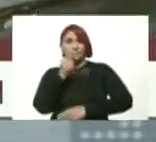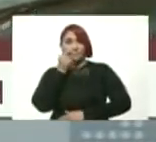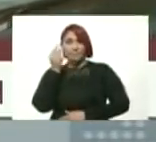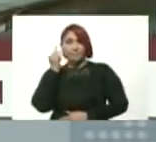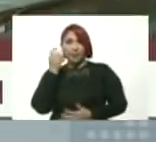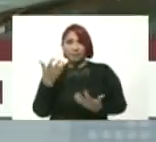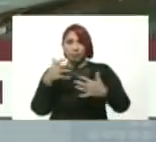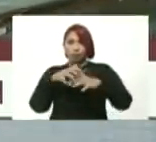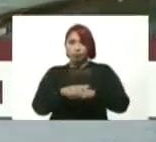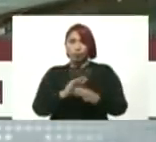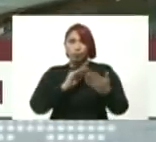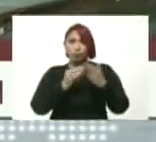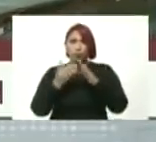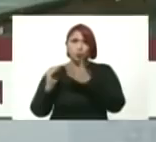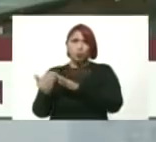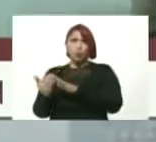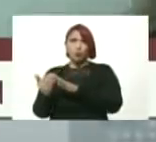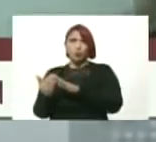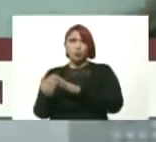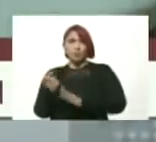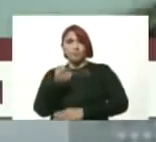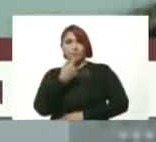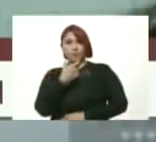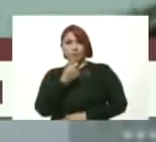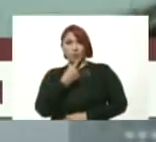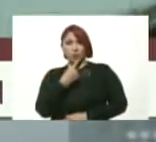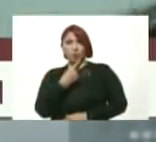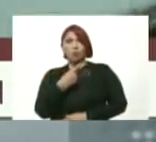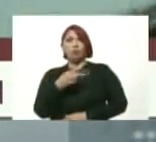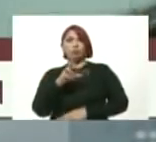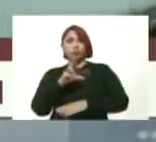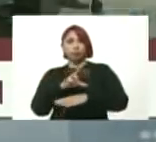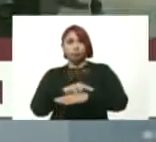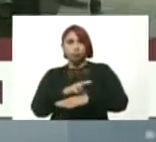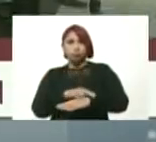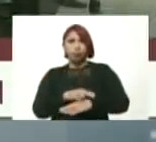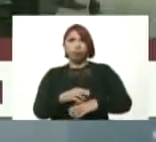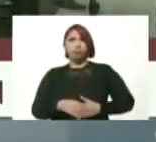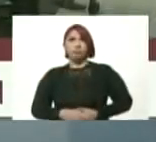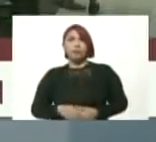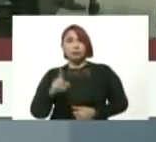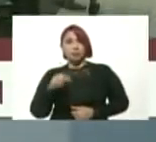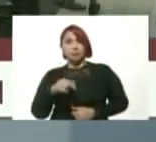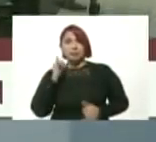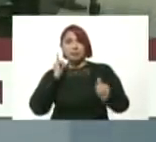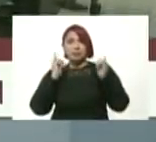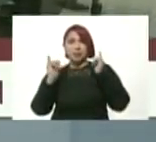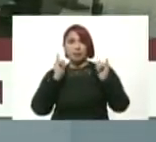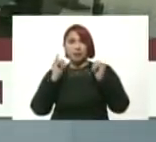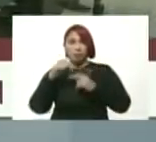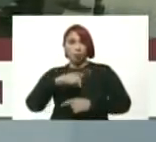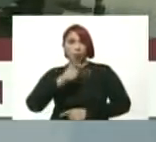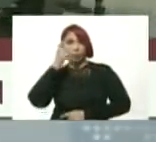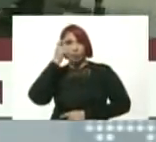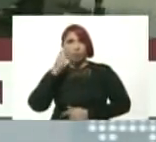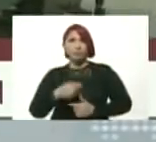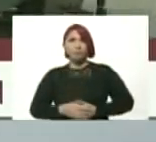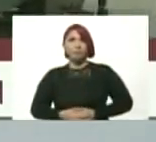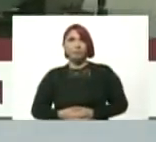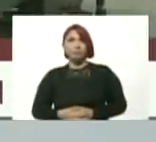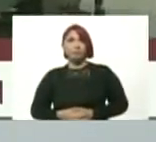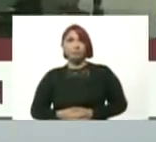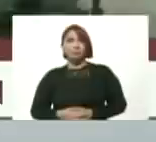integral comunitario de la medicina integral comunitaria hoy estamos celebrando también estamos celebrando como lo